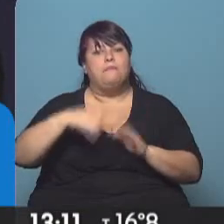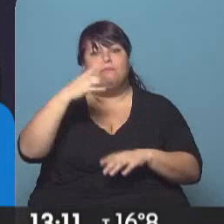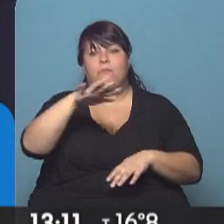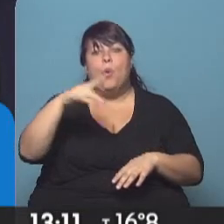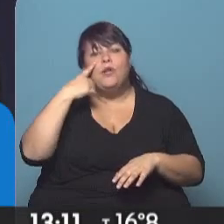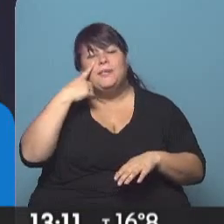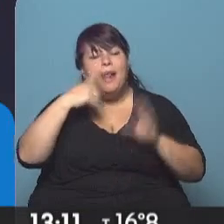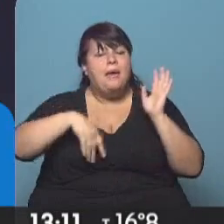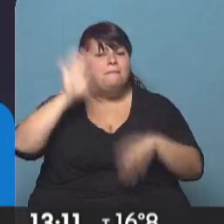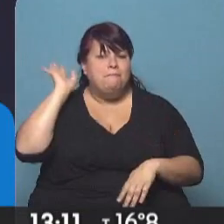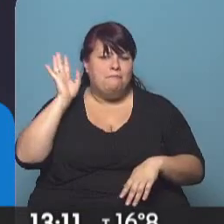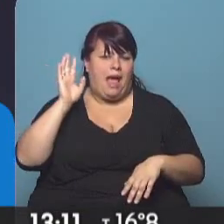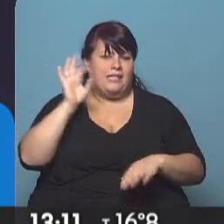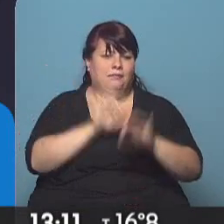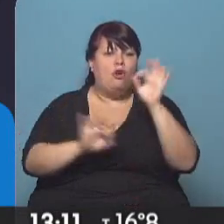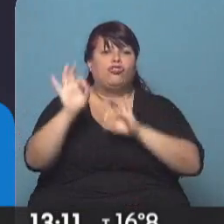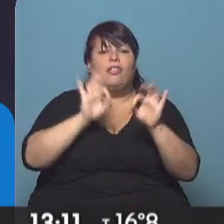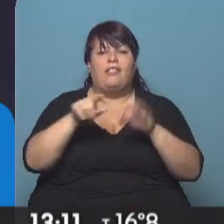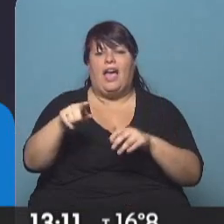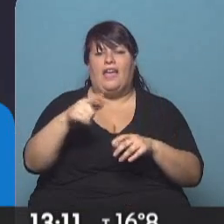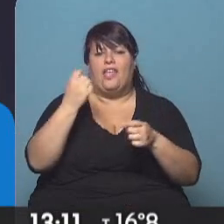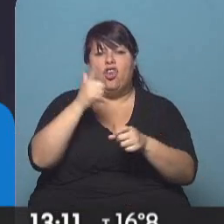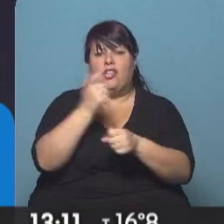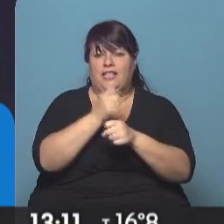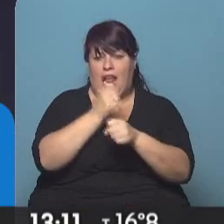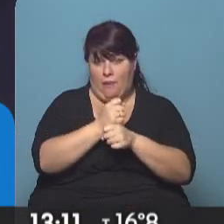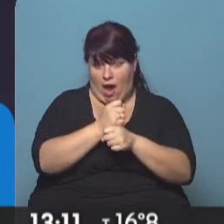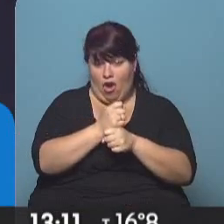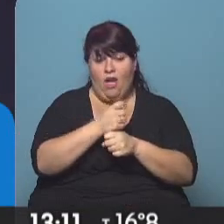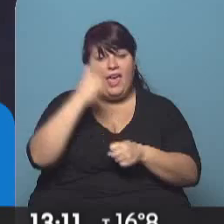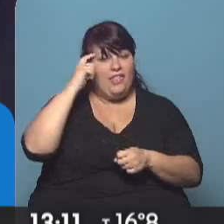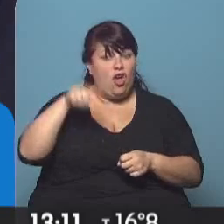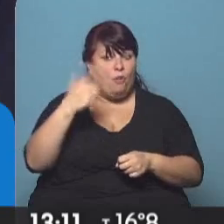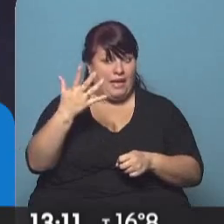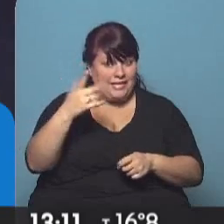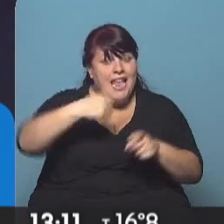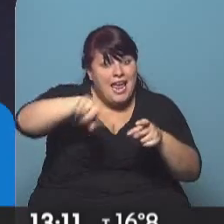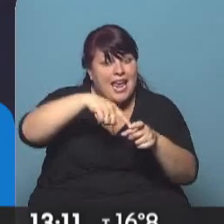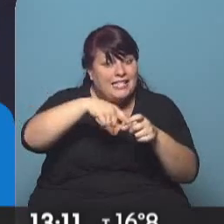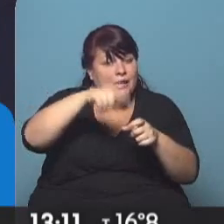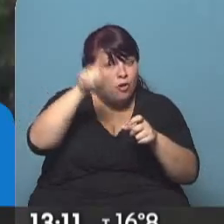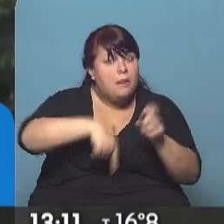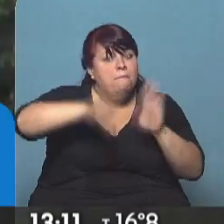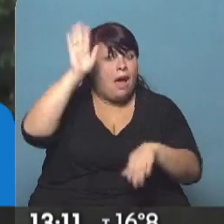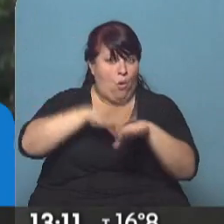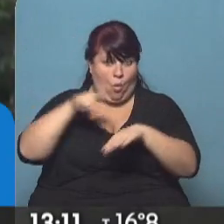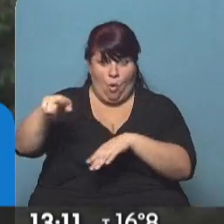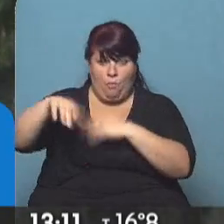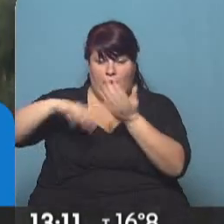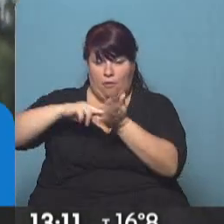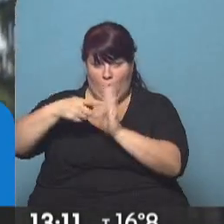municipios con una mayor tasa de desocupación del 10 5 que muchos de ese porcentaje producto de esto